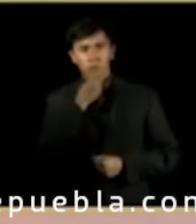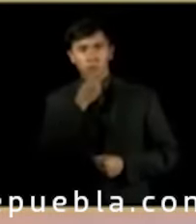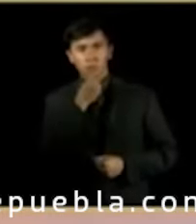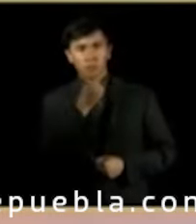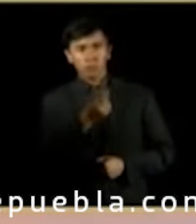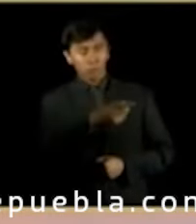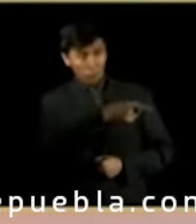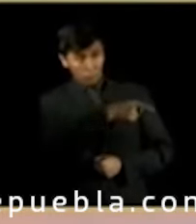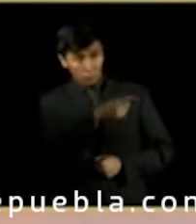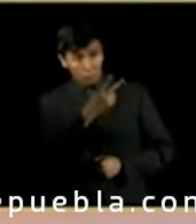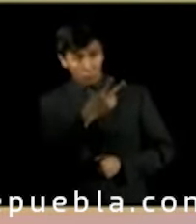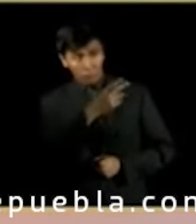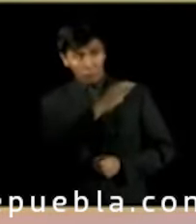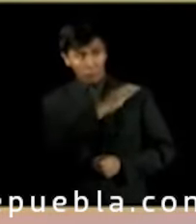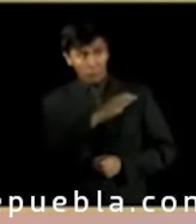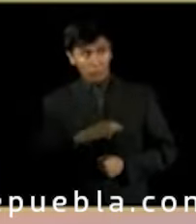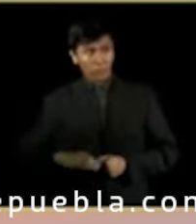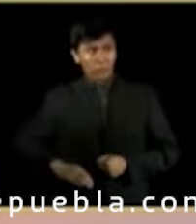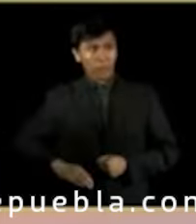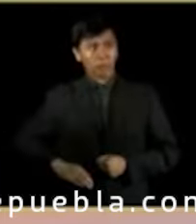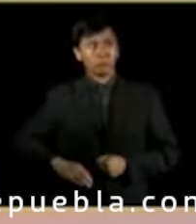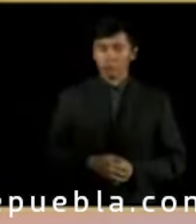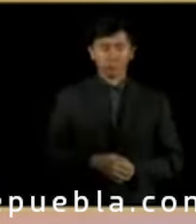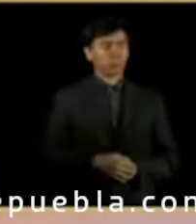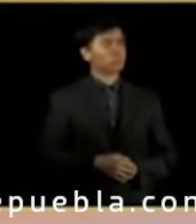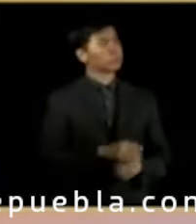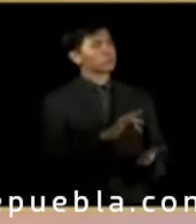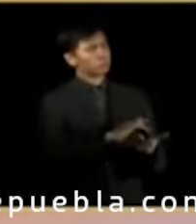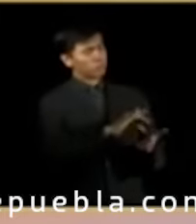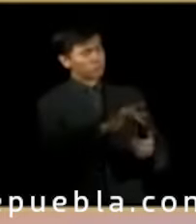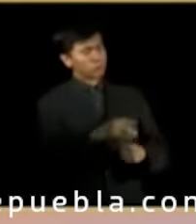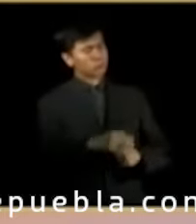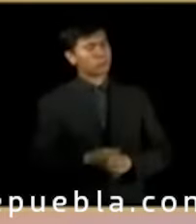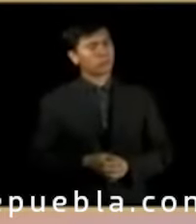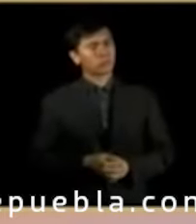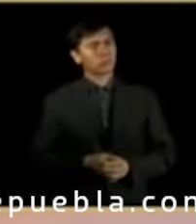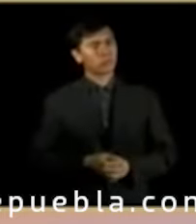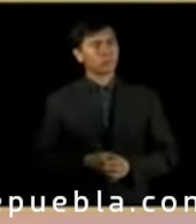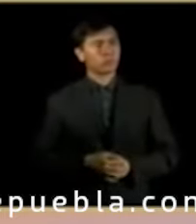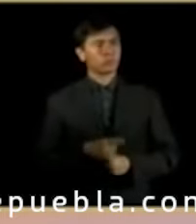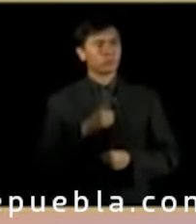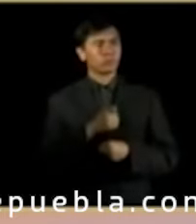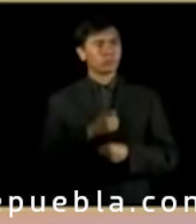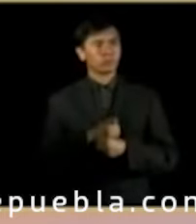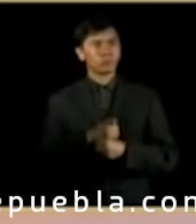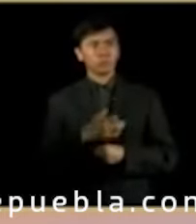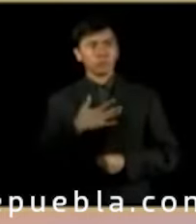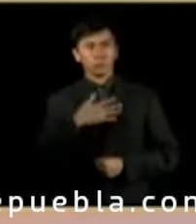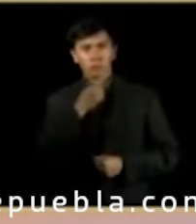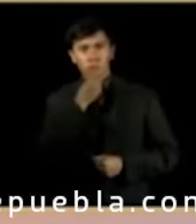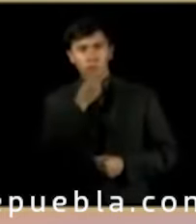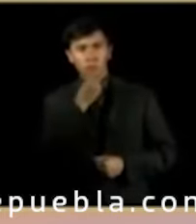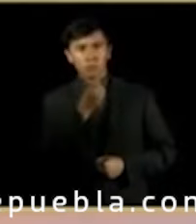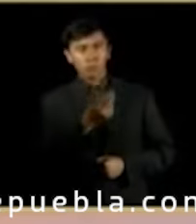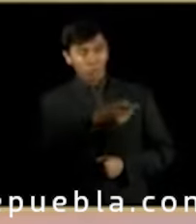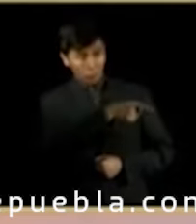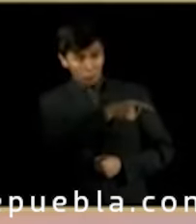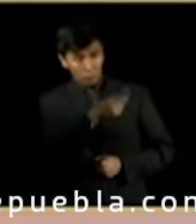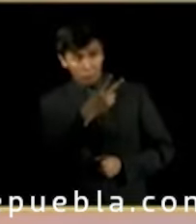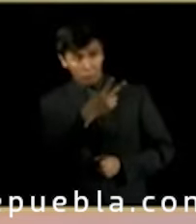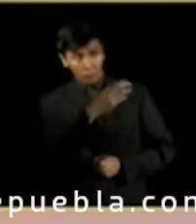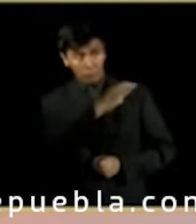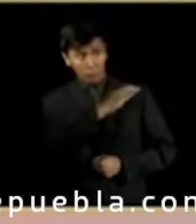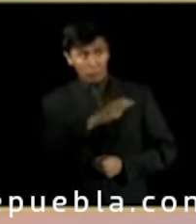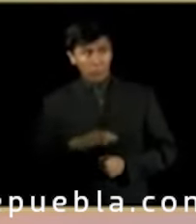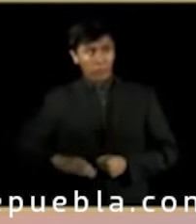Ciudadano, aprovechó la crítica de Armenta para sumarse. Antes que nada, quiero decirle a los dos candidatos